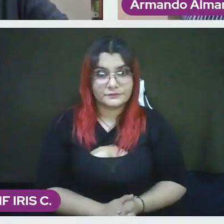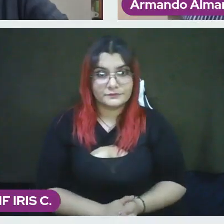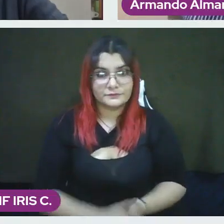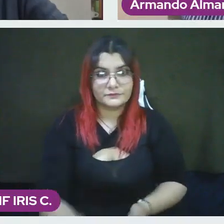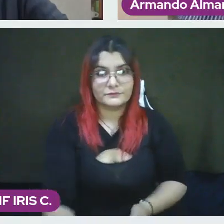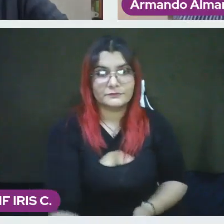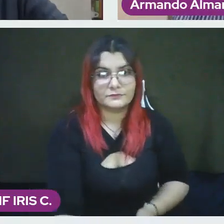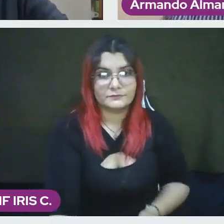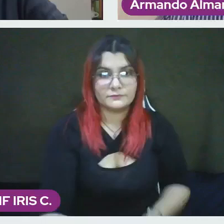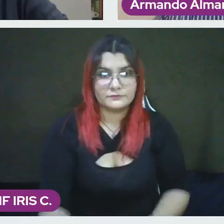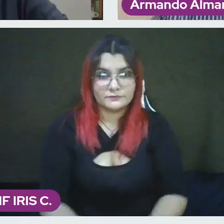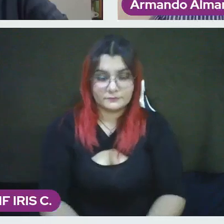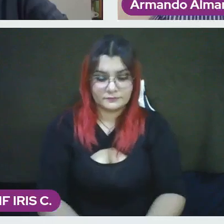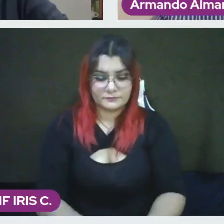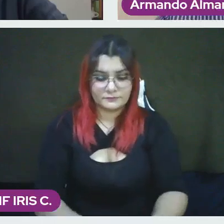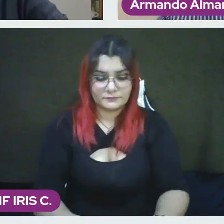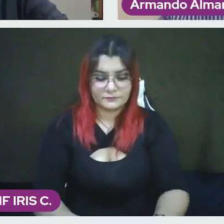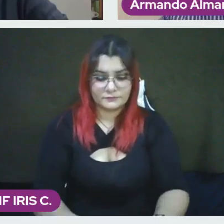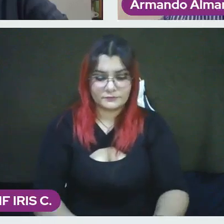Bien, ya.